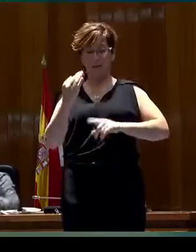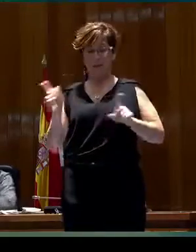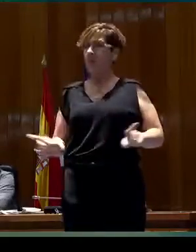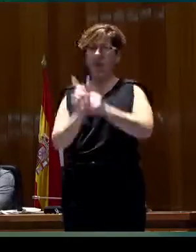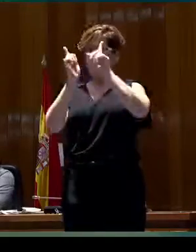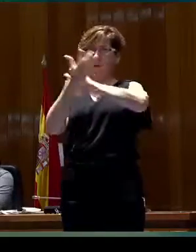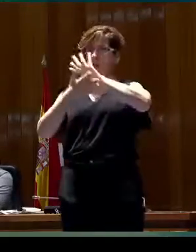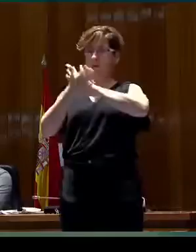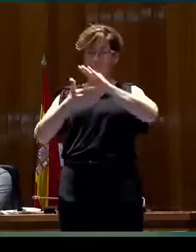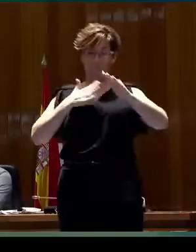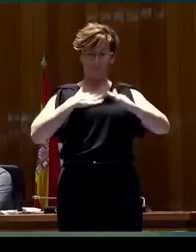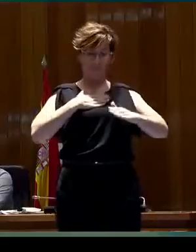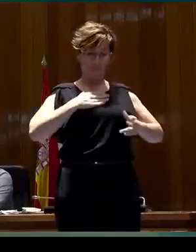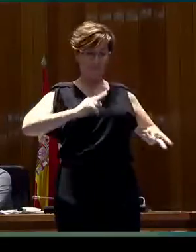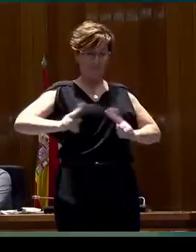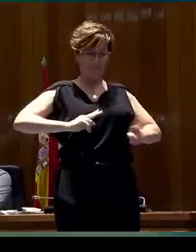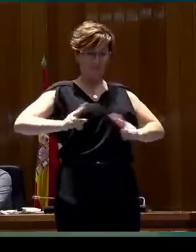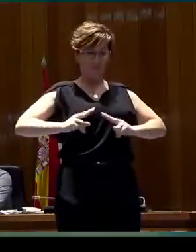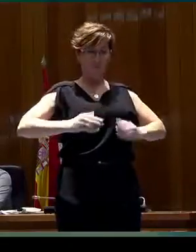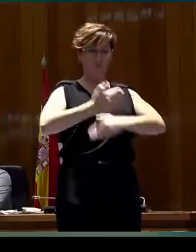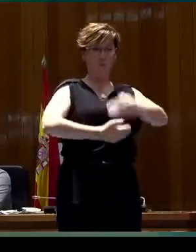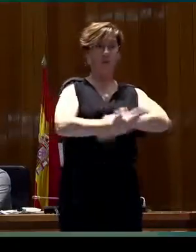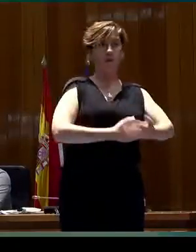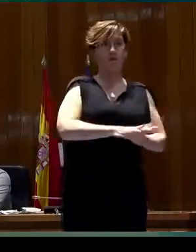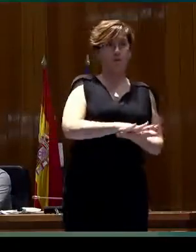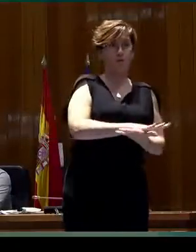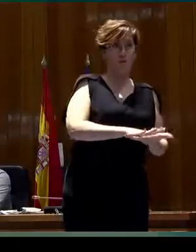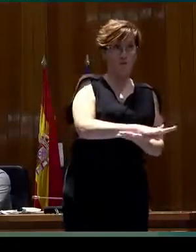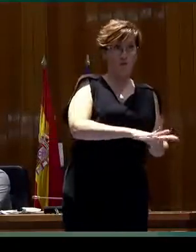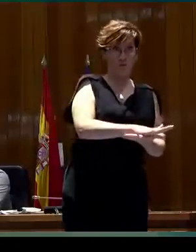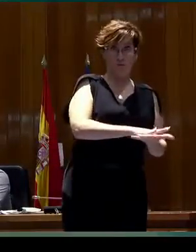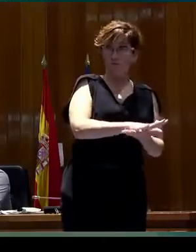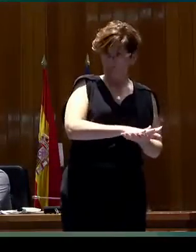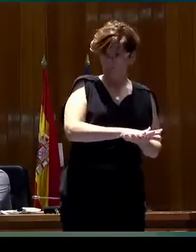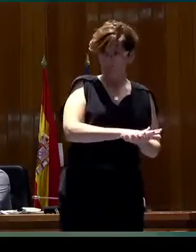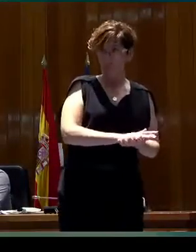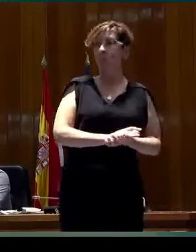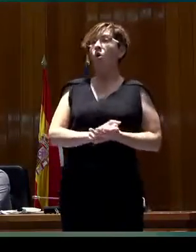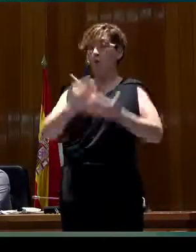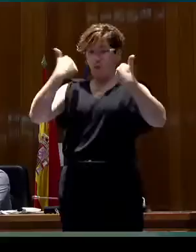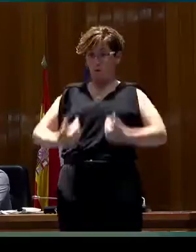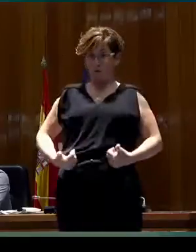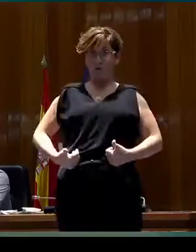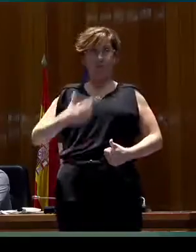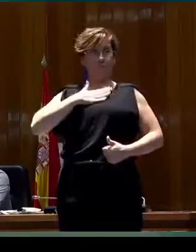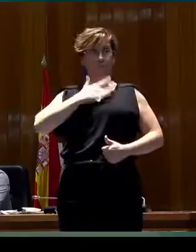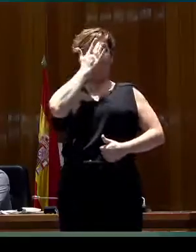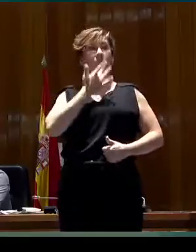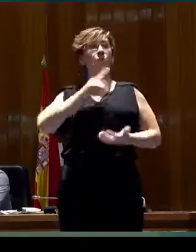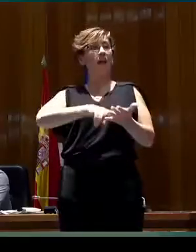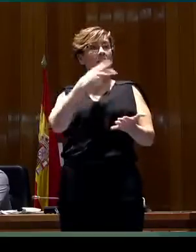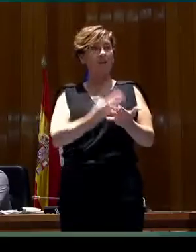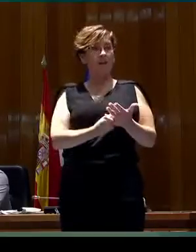proceso de lengua de signos, el proceso de la interpretación, como también la figura del intérprete,